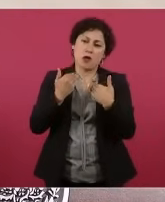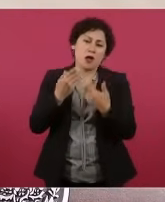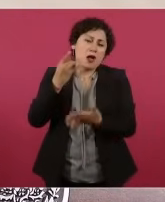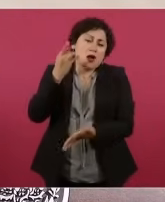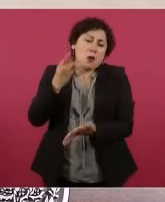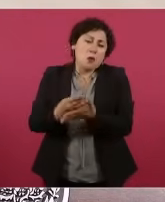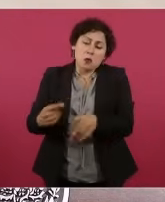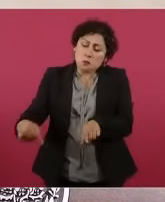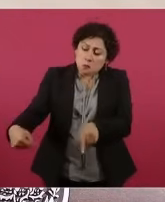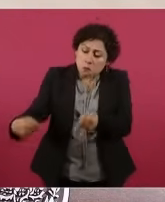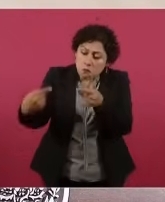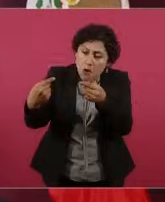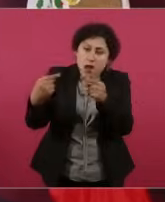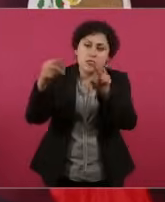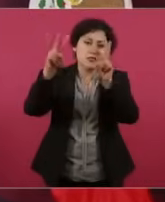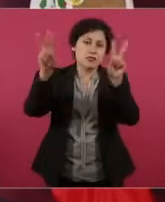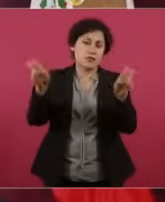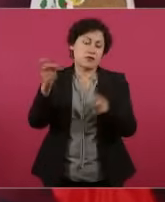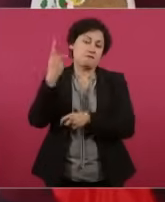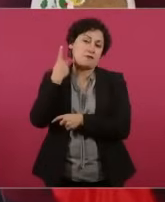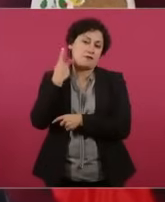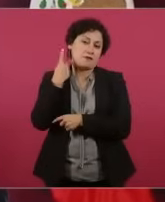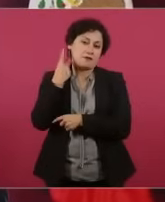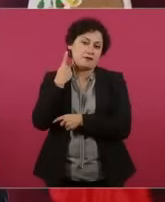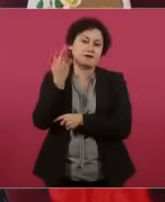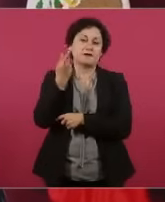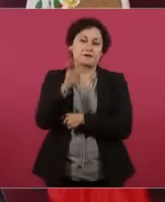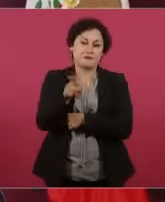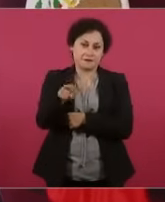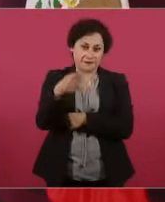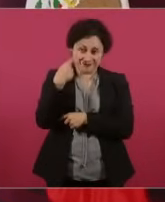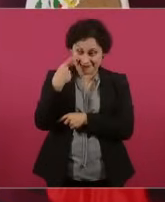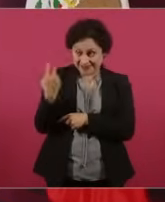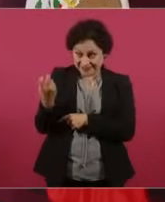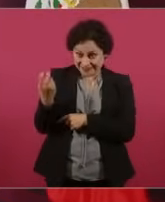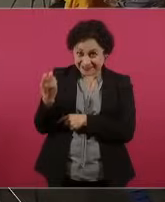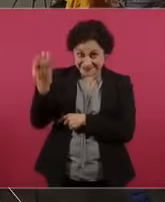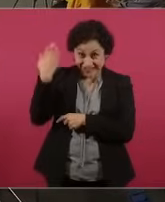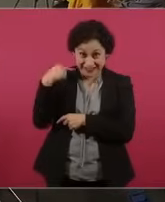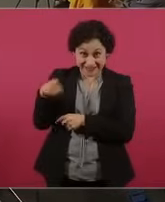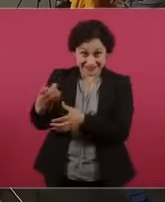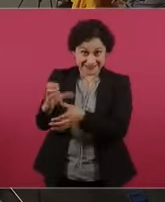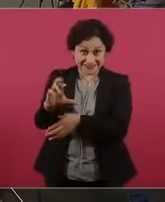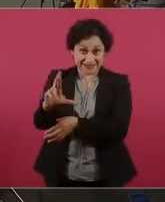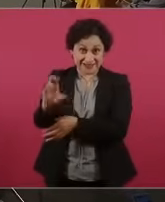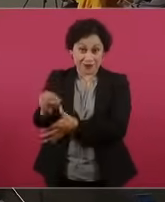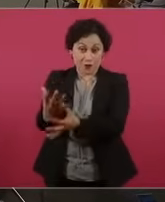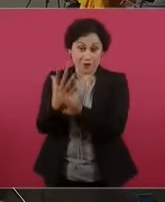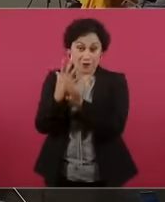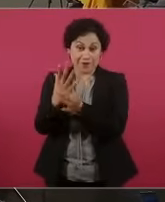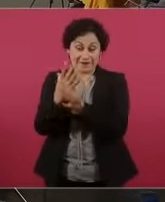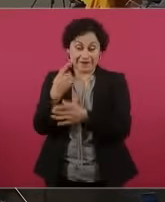término. Pero eso es lo que decía, a eso me referí. Miren.